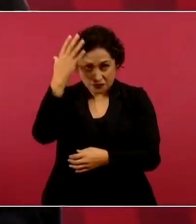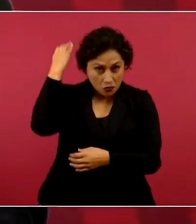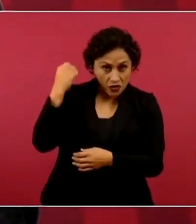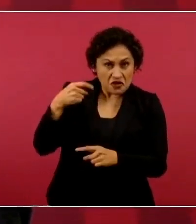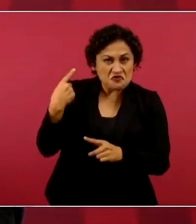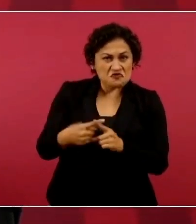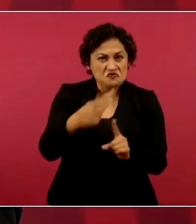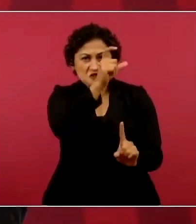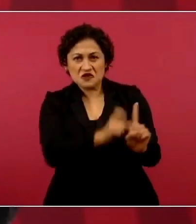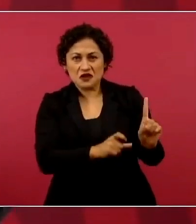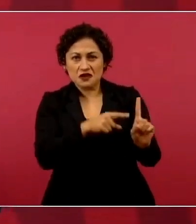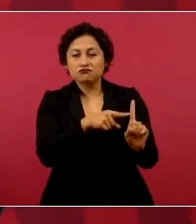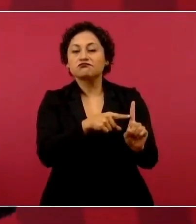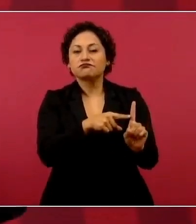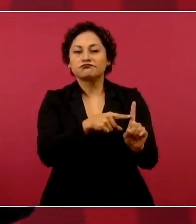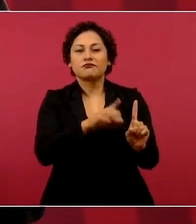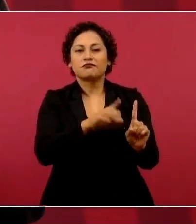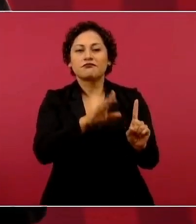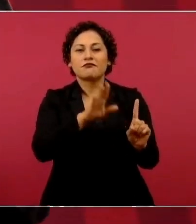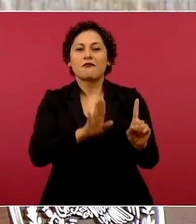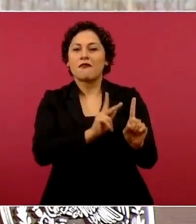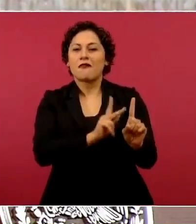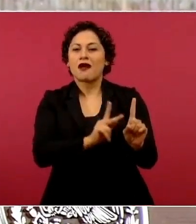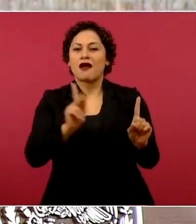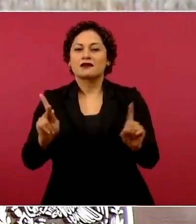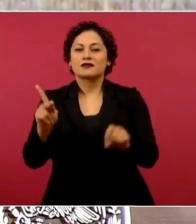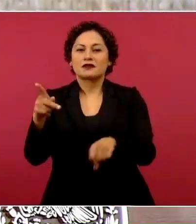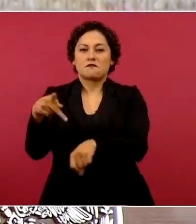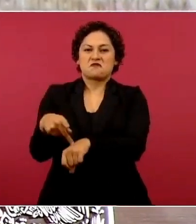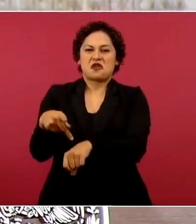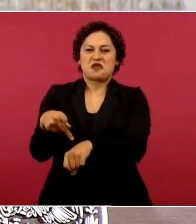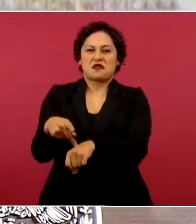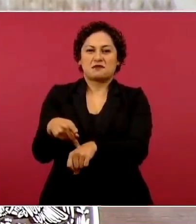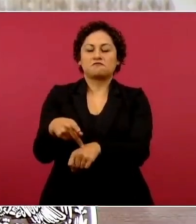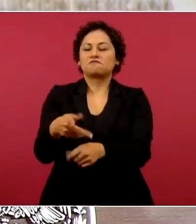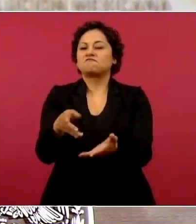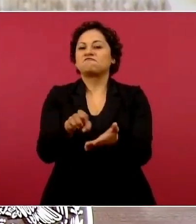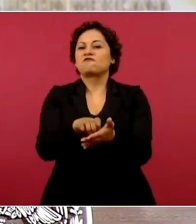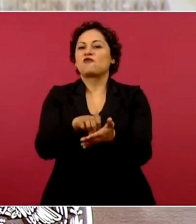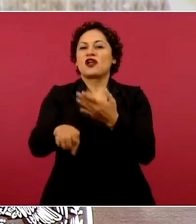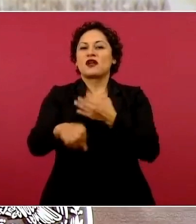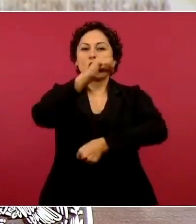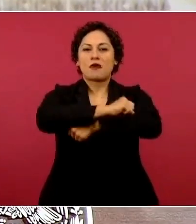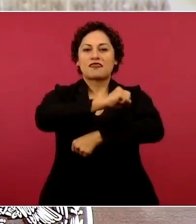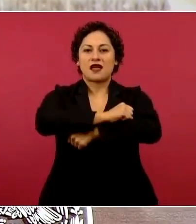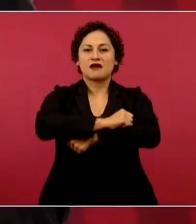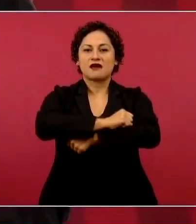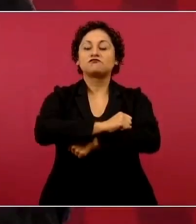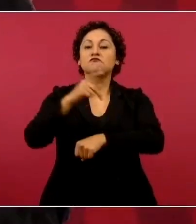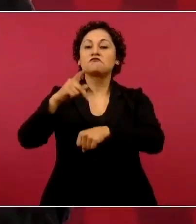Es como una piedra que entra por la ventana en una cena